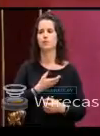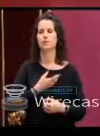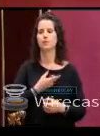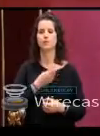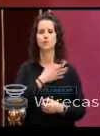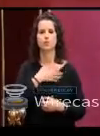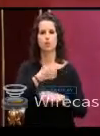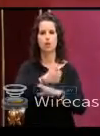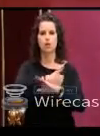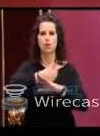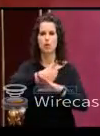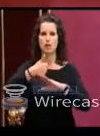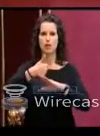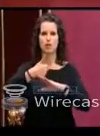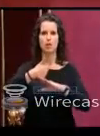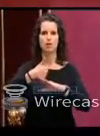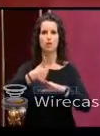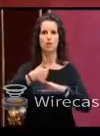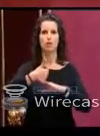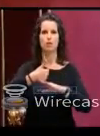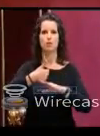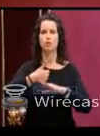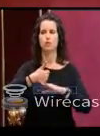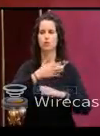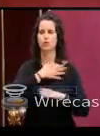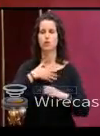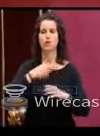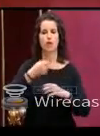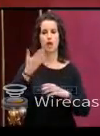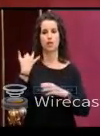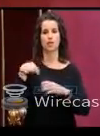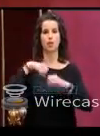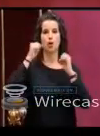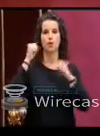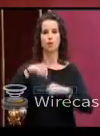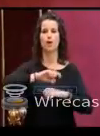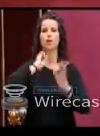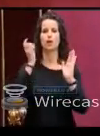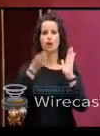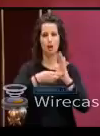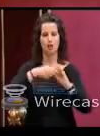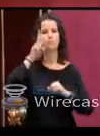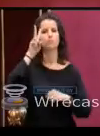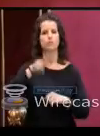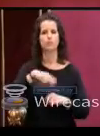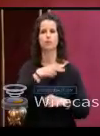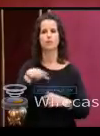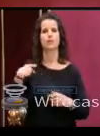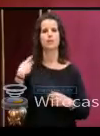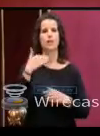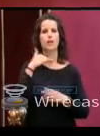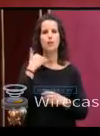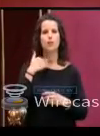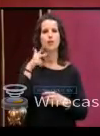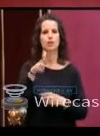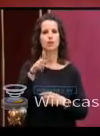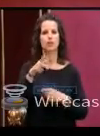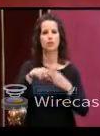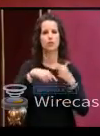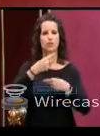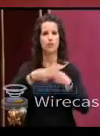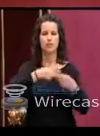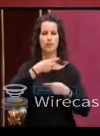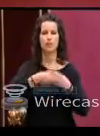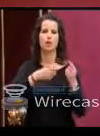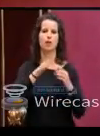Ciudadanos ha querido con la reciente aprobación de esta ley es que efectivamente reparemos el derecho que tienen los familiares de muchas personas